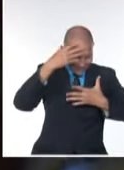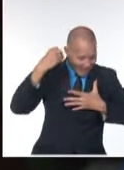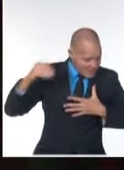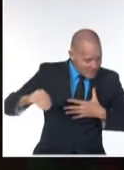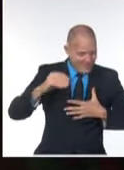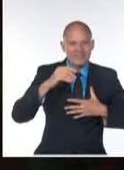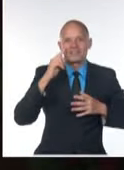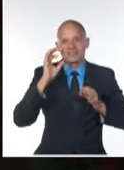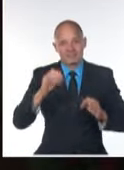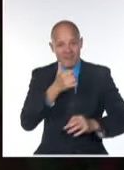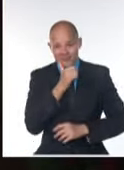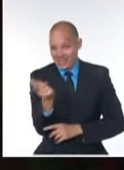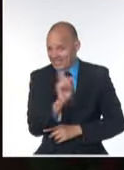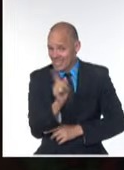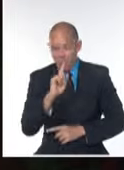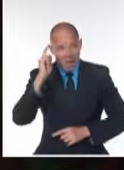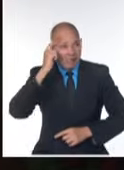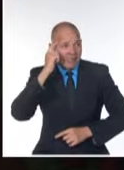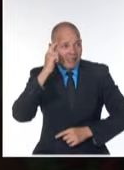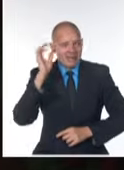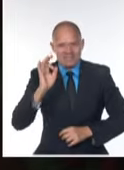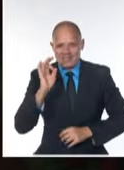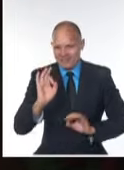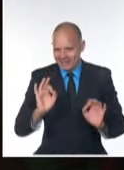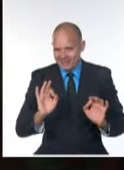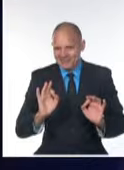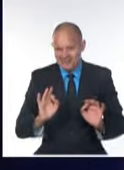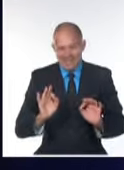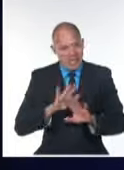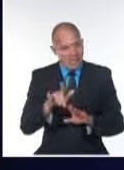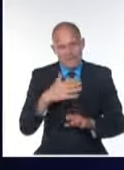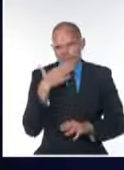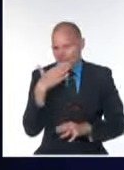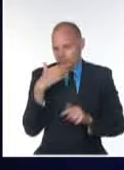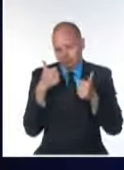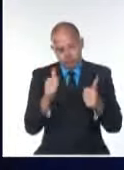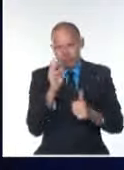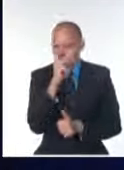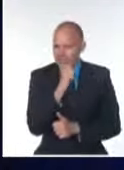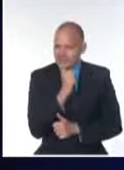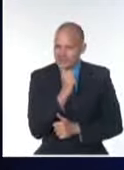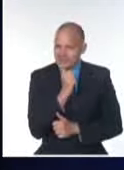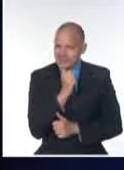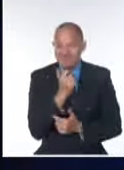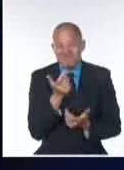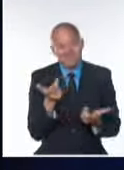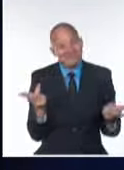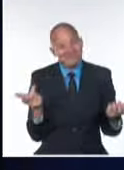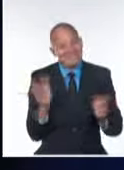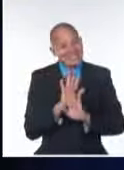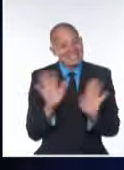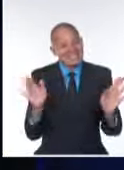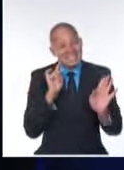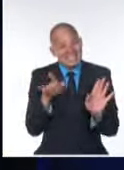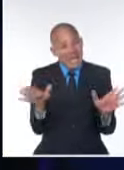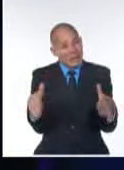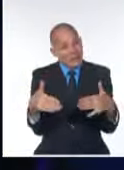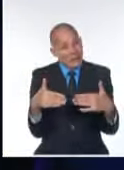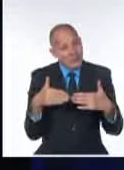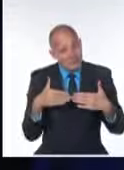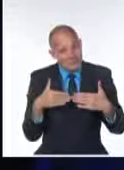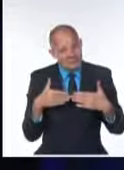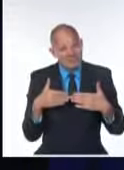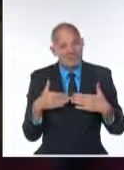próximo, pues siempre la tienes en vena. Pero ha sido una experiencia espectacular. Se despide de la pantalla una entrega que ha ocupado con sensibilidad